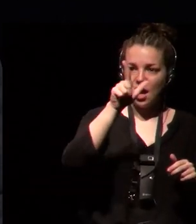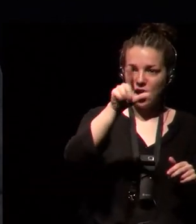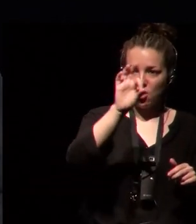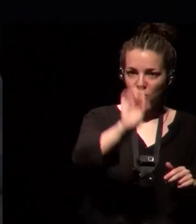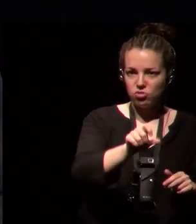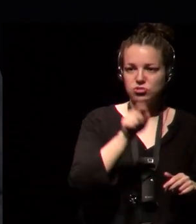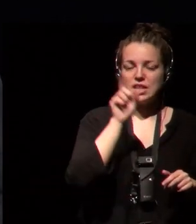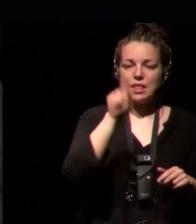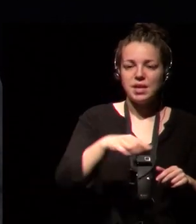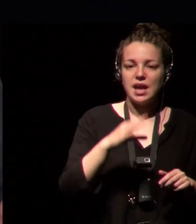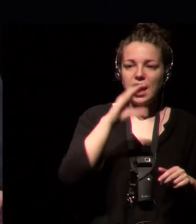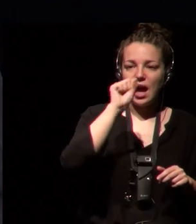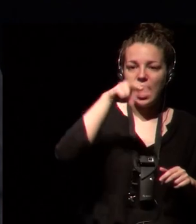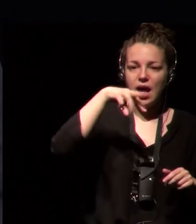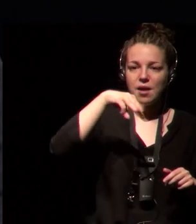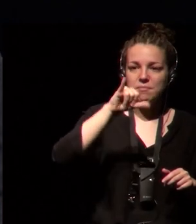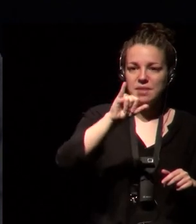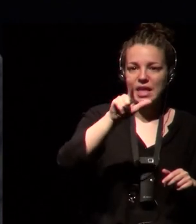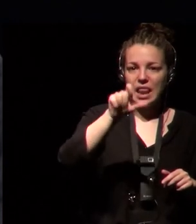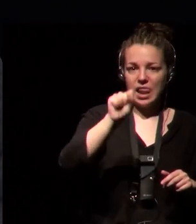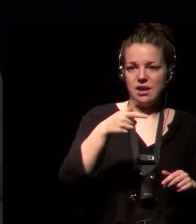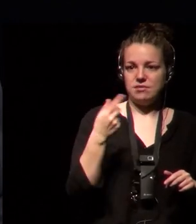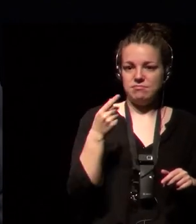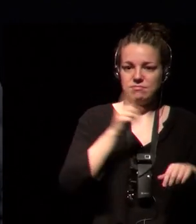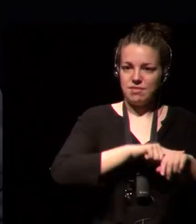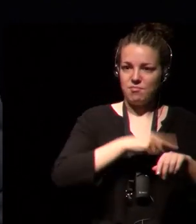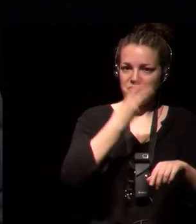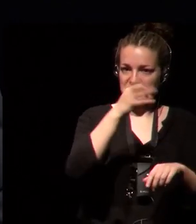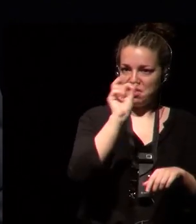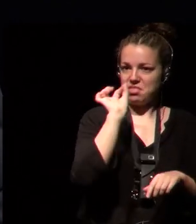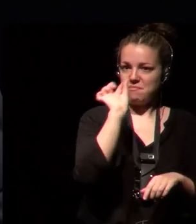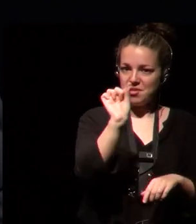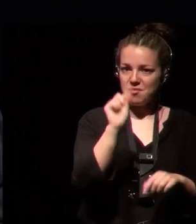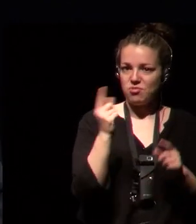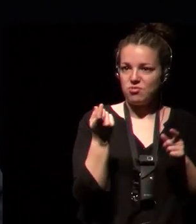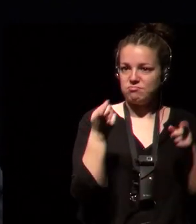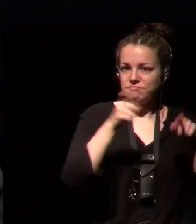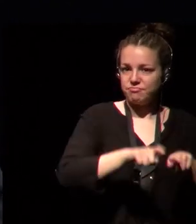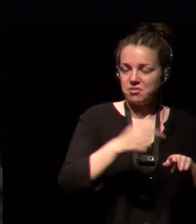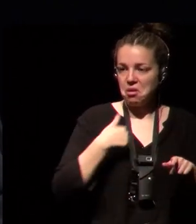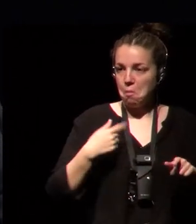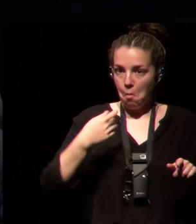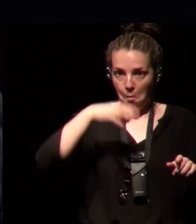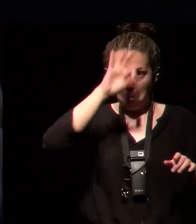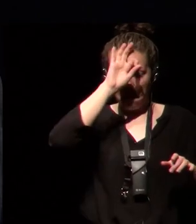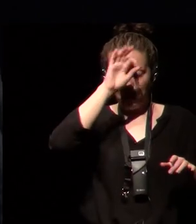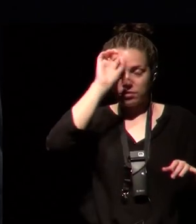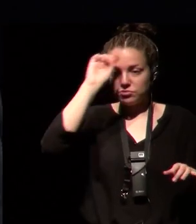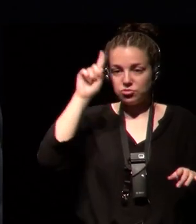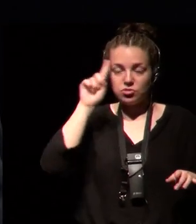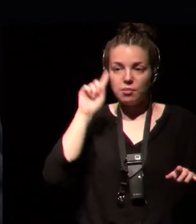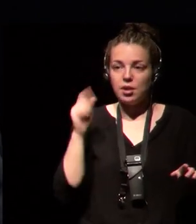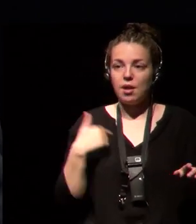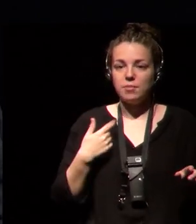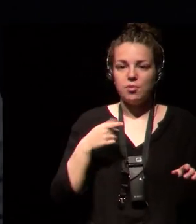el príncipe Felipe. Ni se nos había ocurrido que pudiera ser, pero Alberta Magira había donado una obra a la